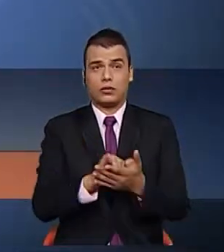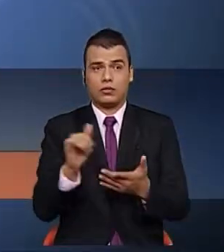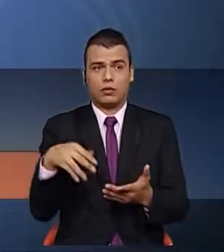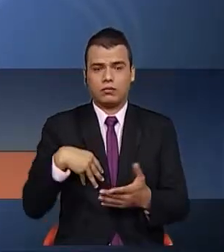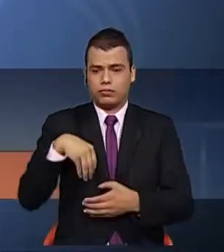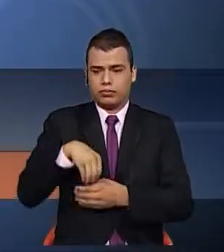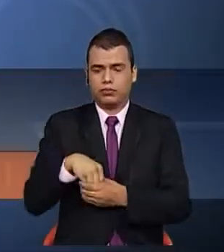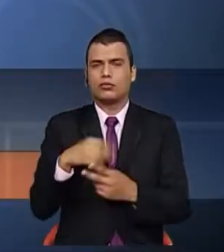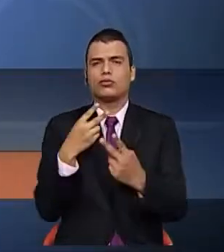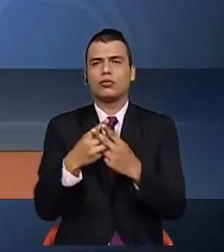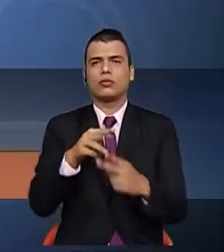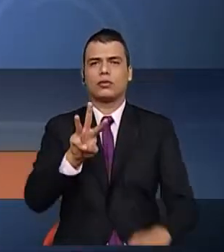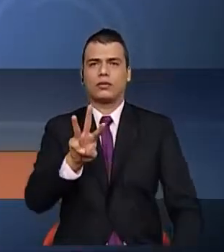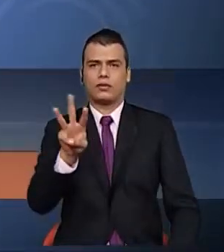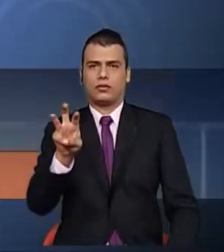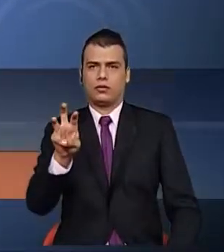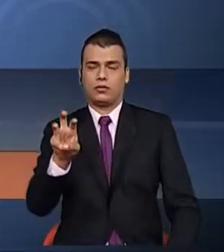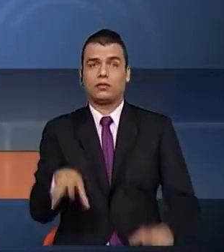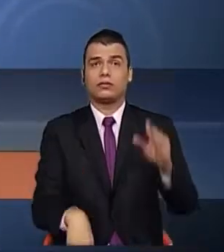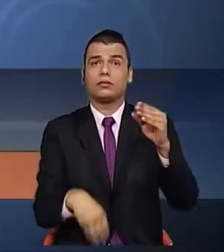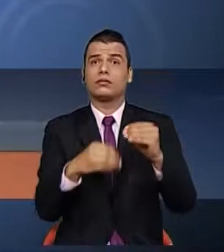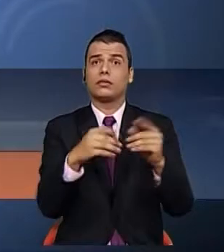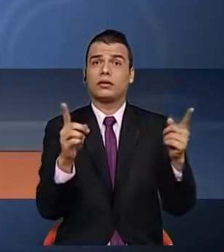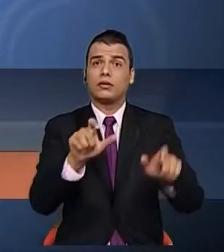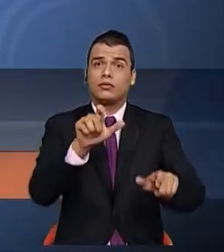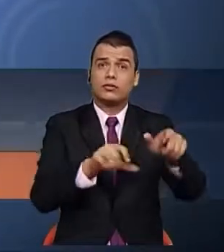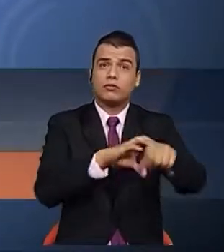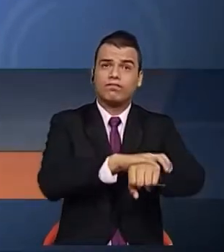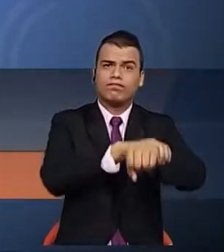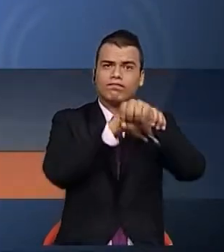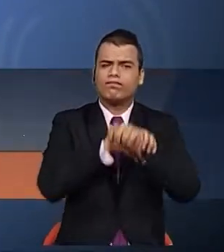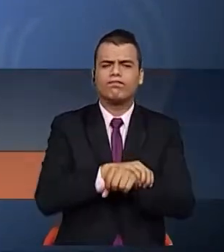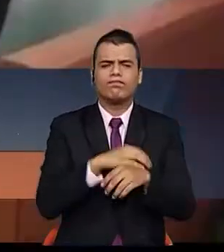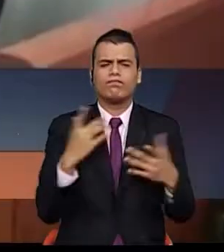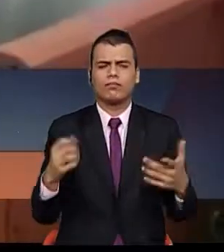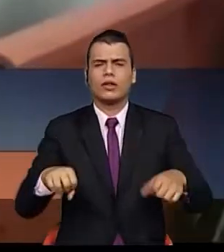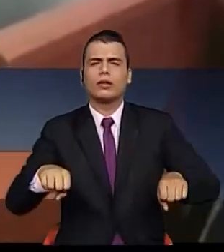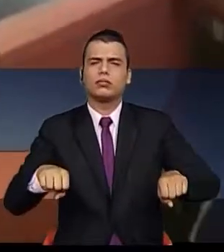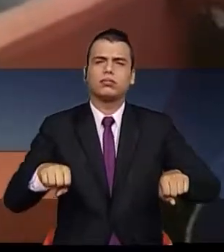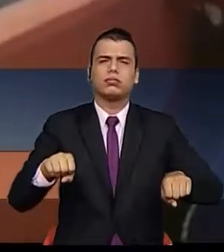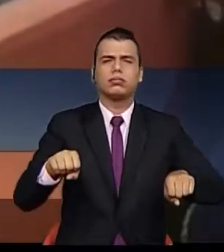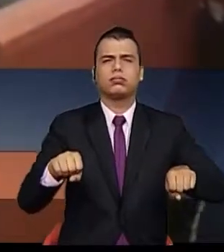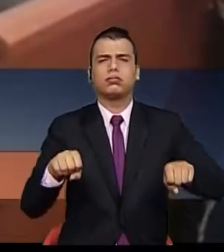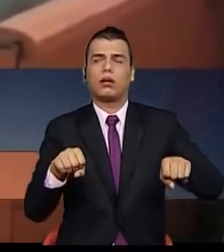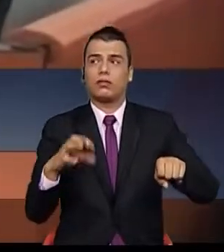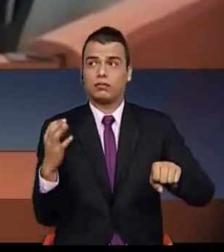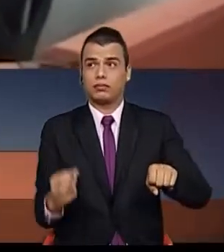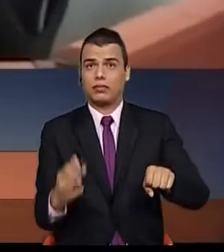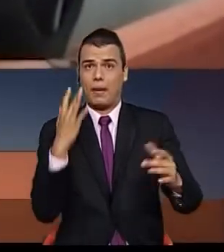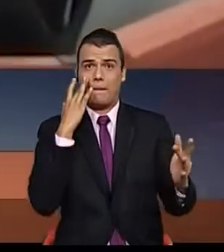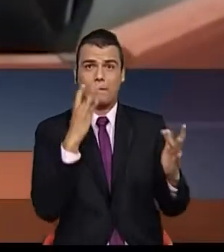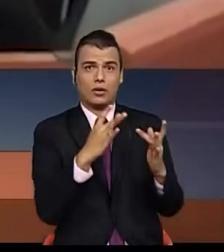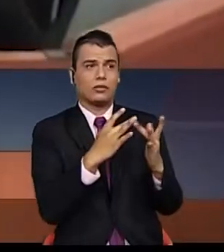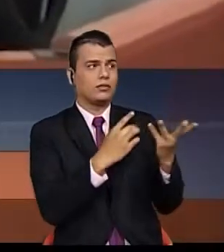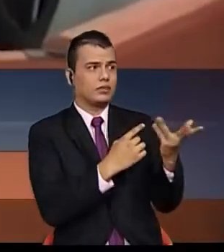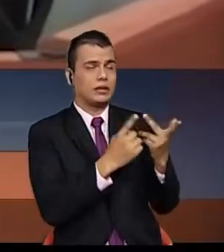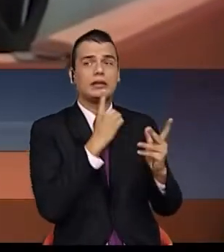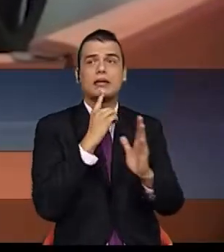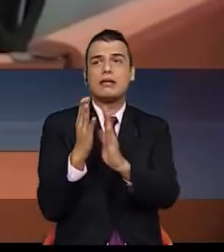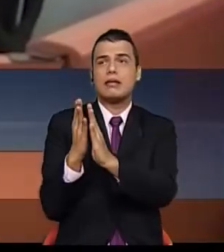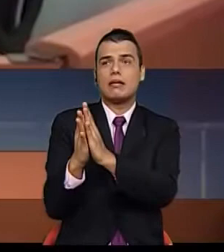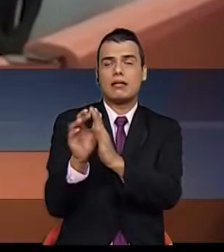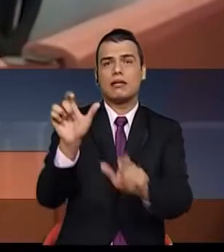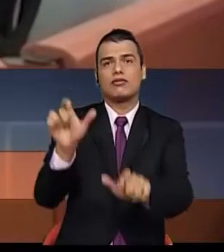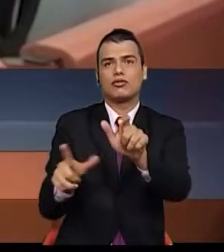calibre 38 además los detenidos se transportaban en una motocicleta con las características suministradas por